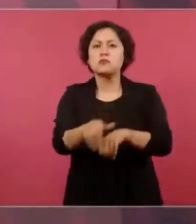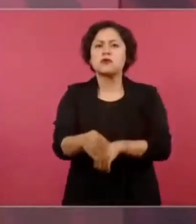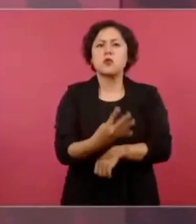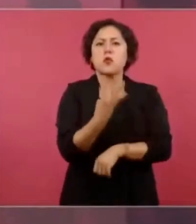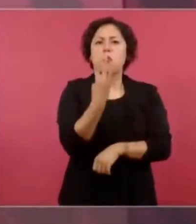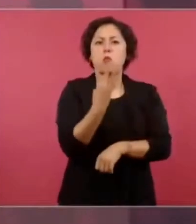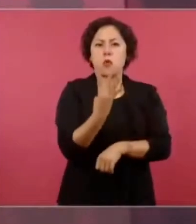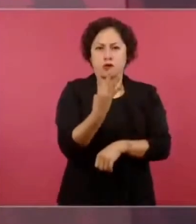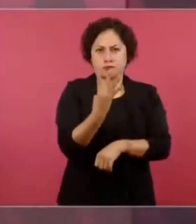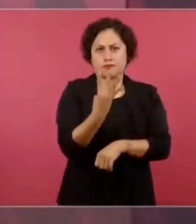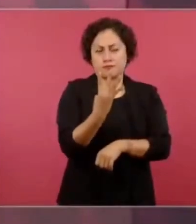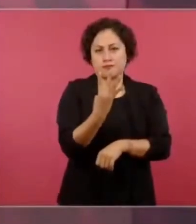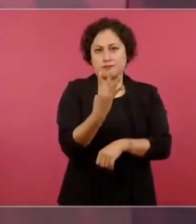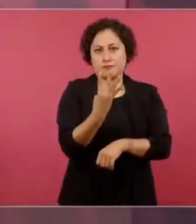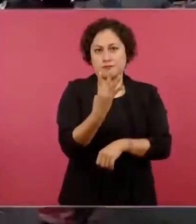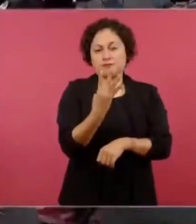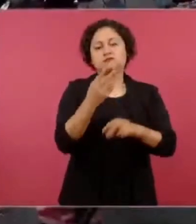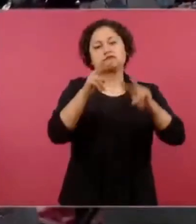el mundo.